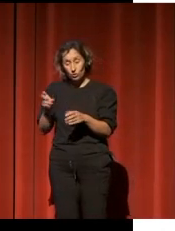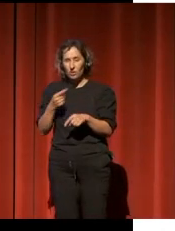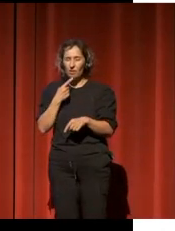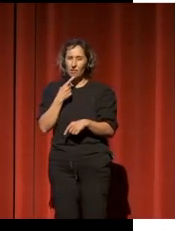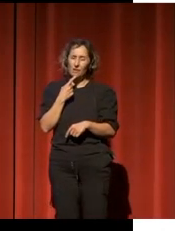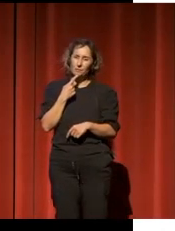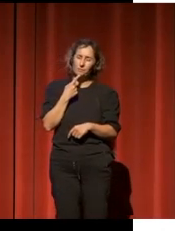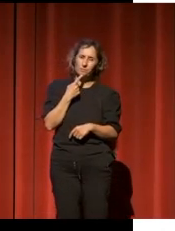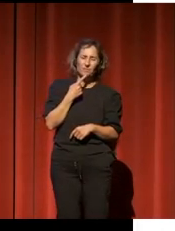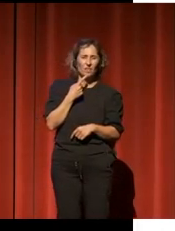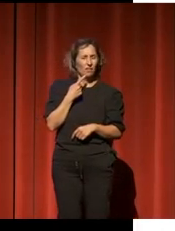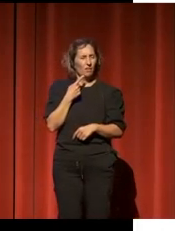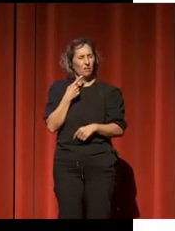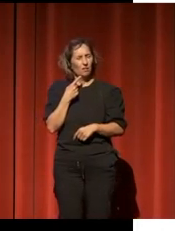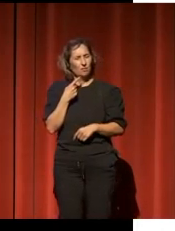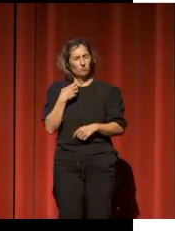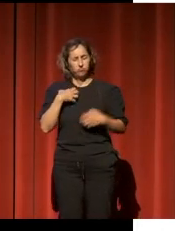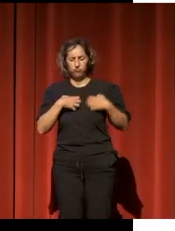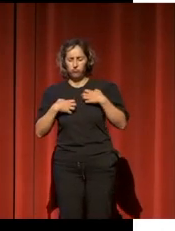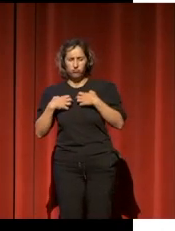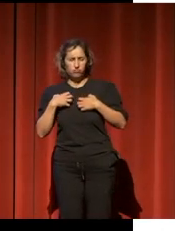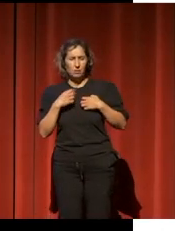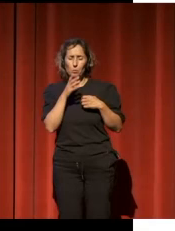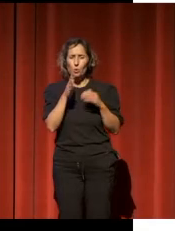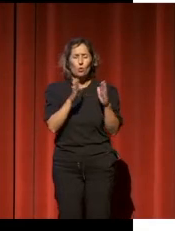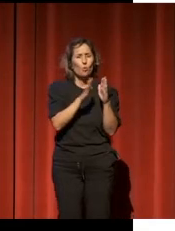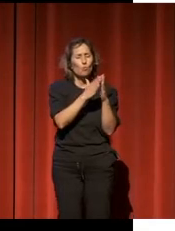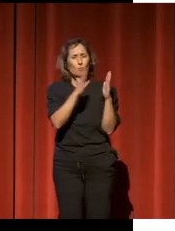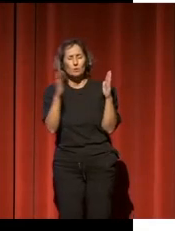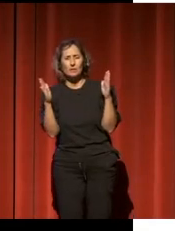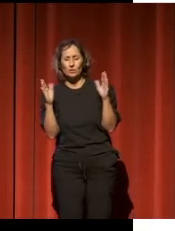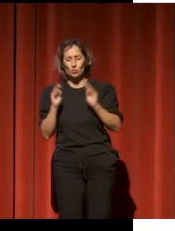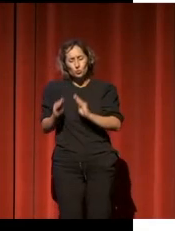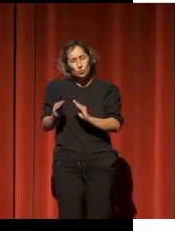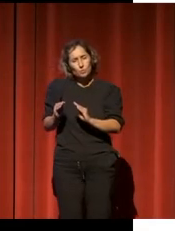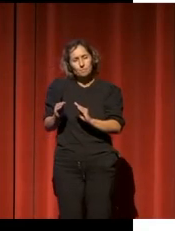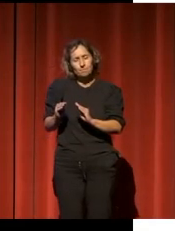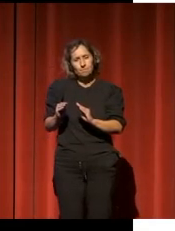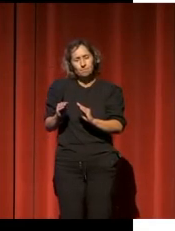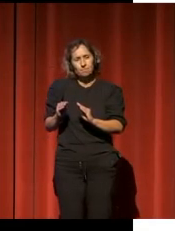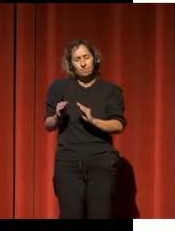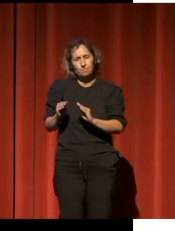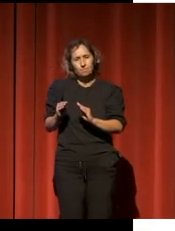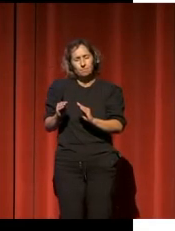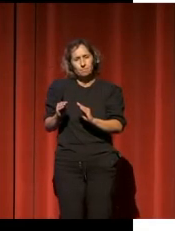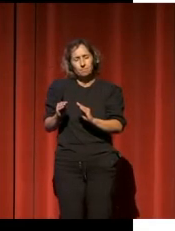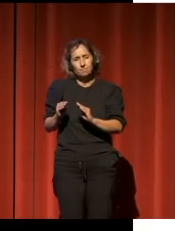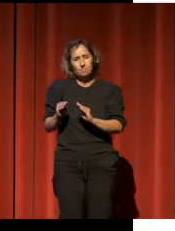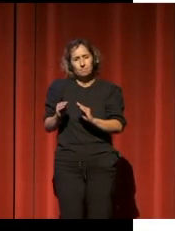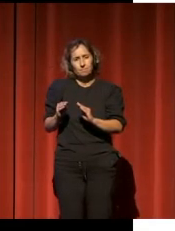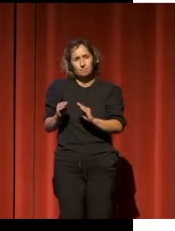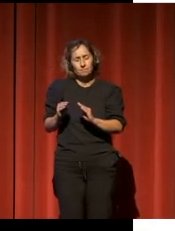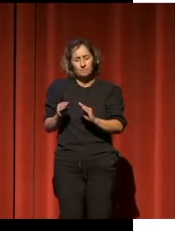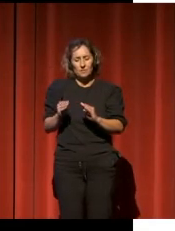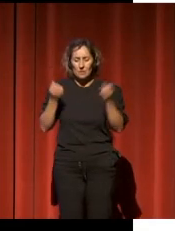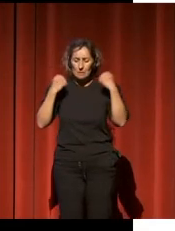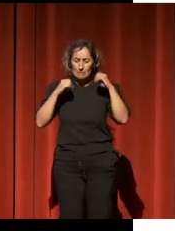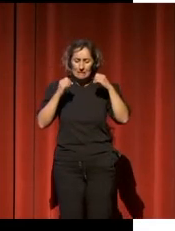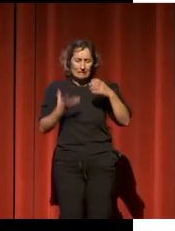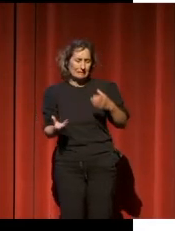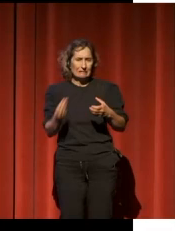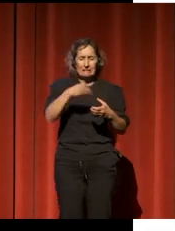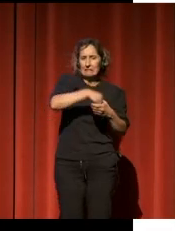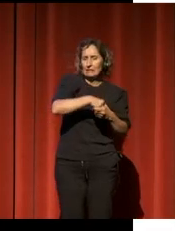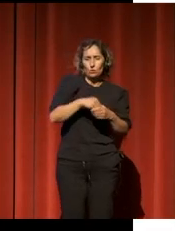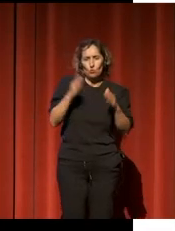quejaba amargamente porque las bibliotecas no estaban o sus bibliotecas no estaban Dentro de este de este tipo de prácticas